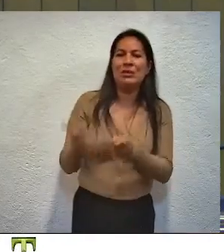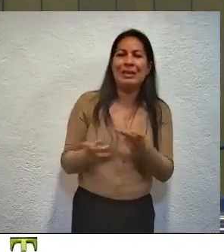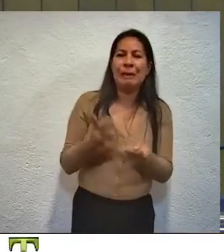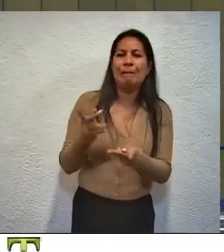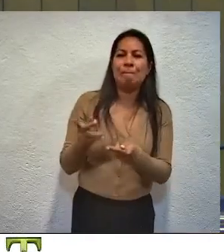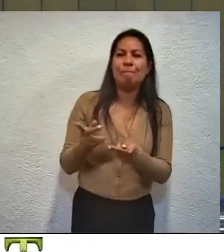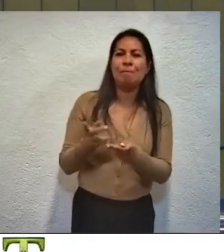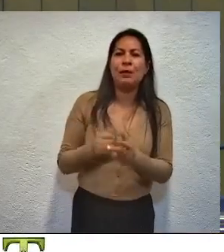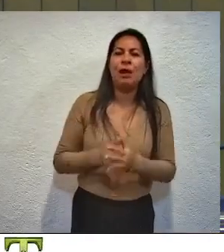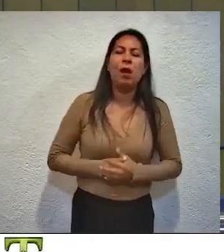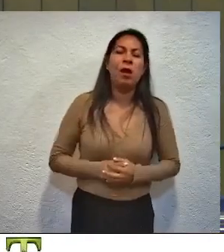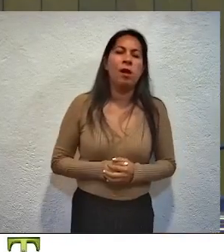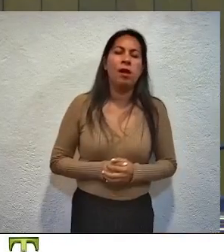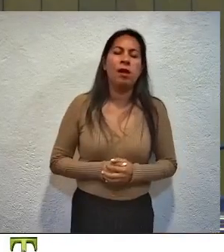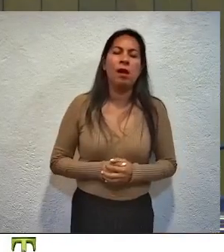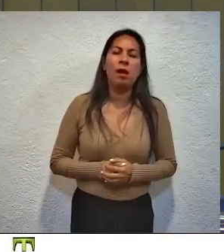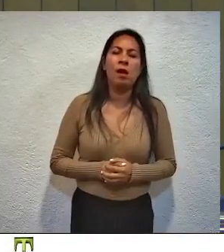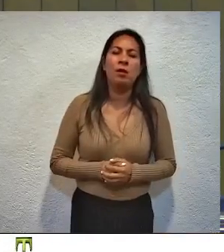o estas